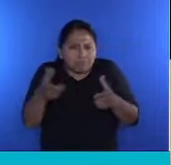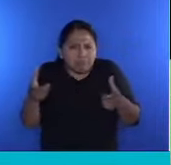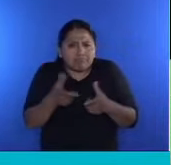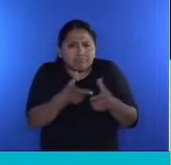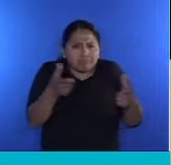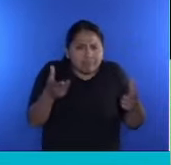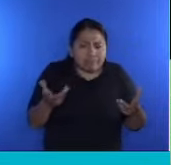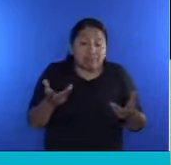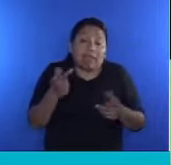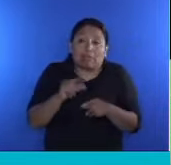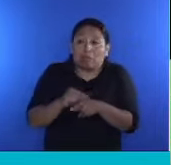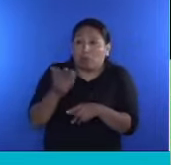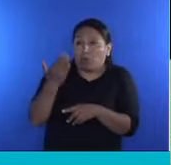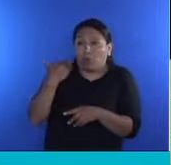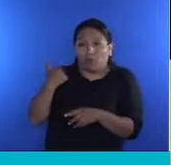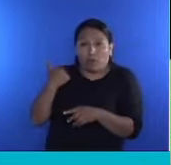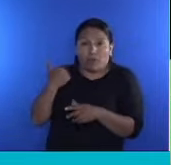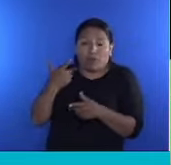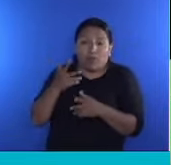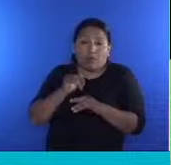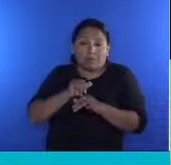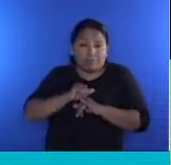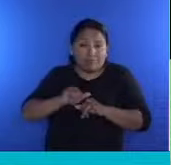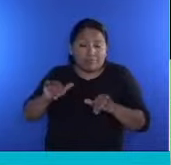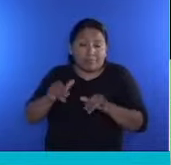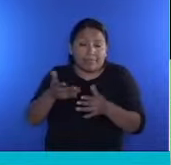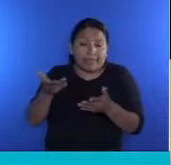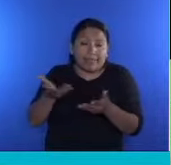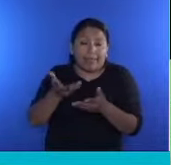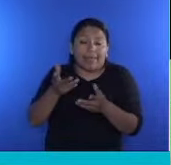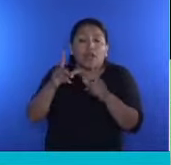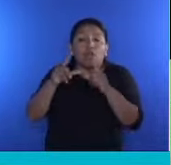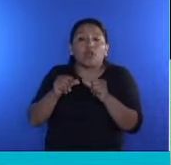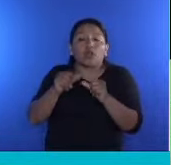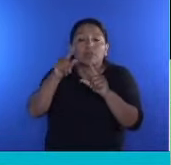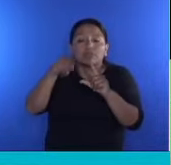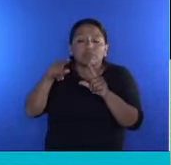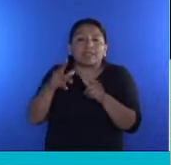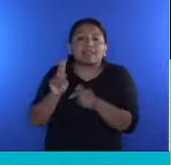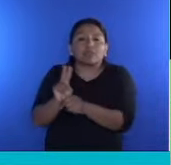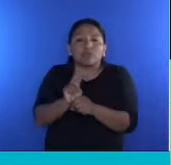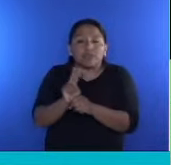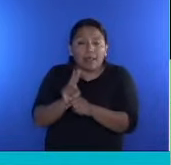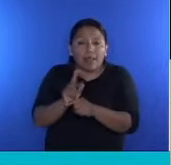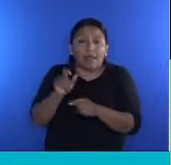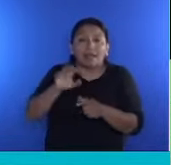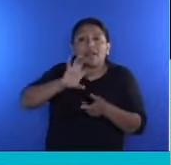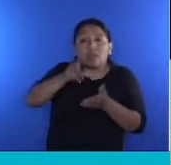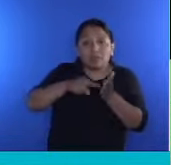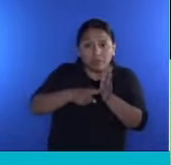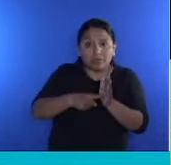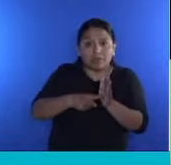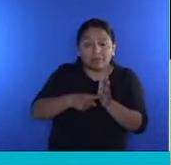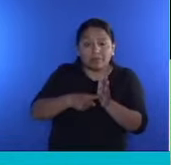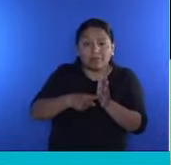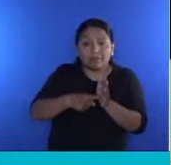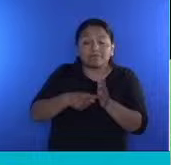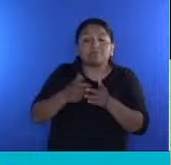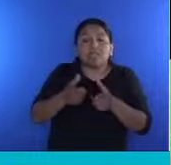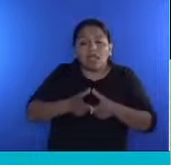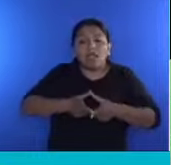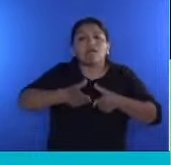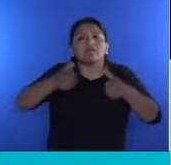poco se publicó los datos de seguridad. En la provincia de Buenos Aires aumentó